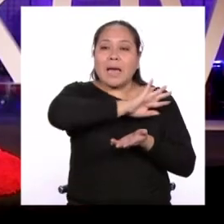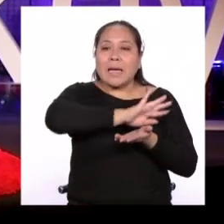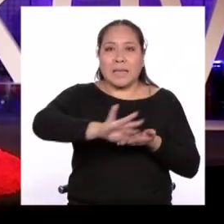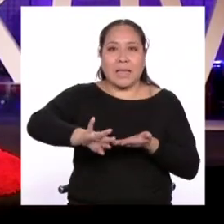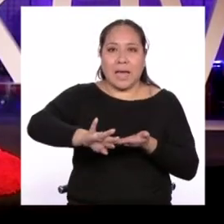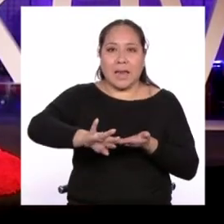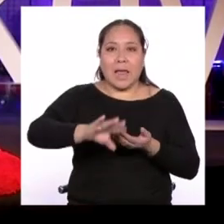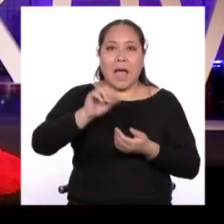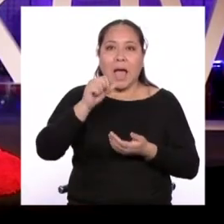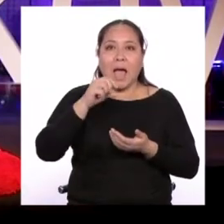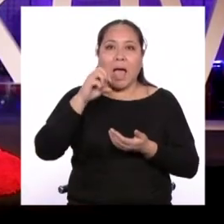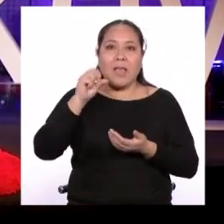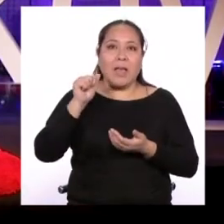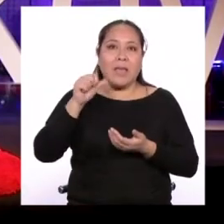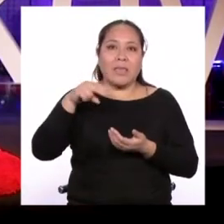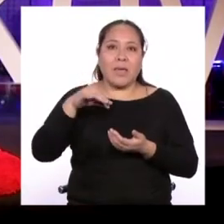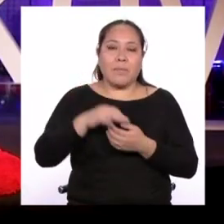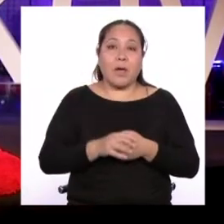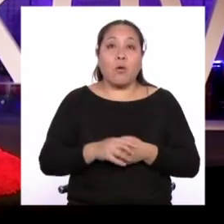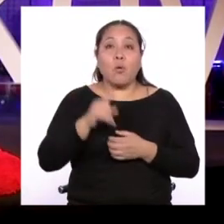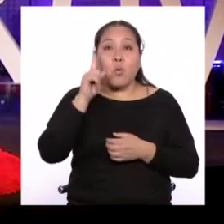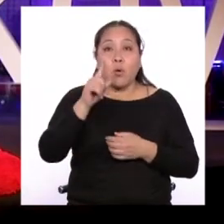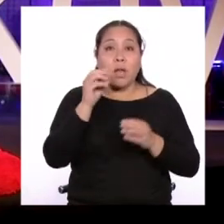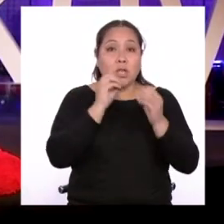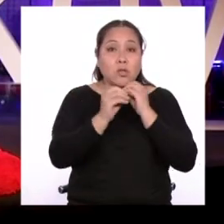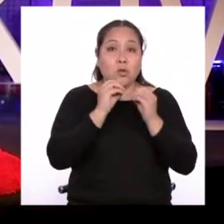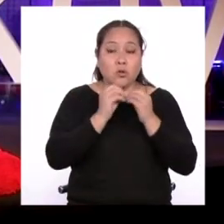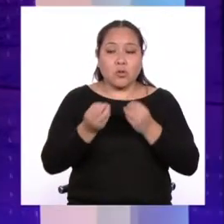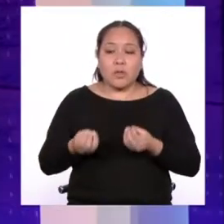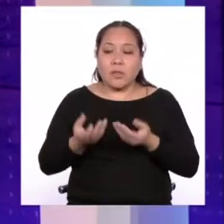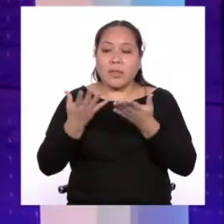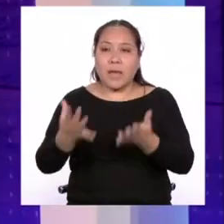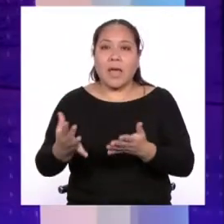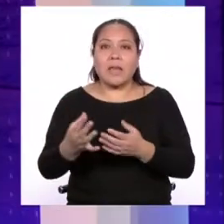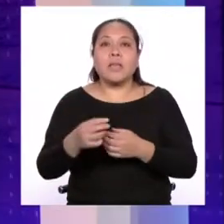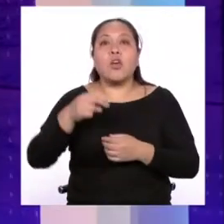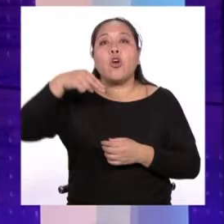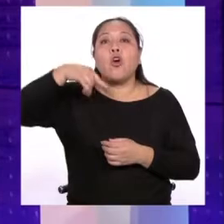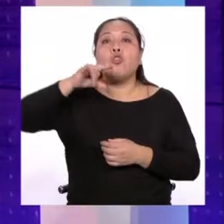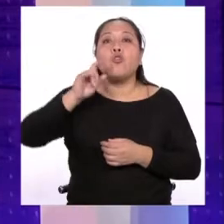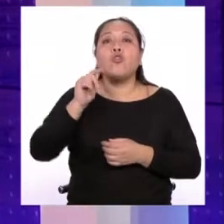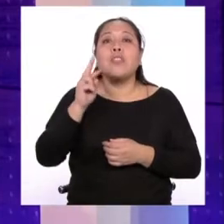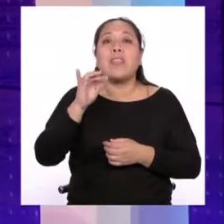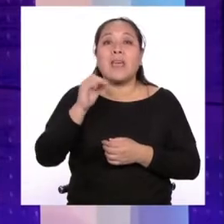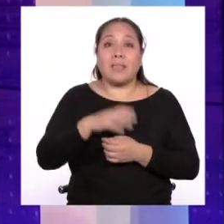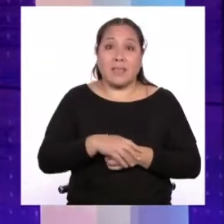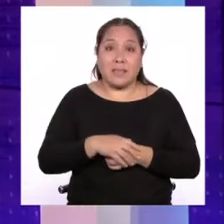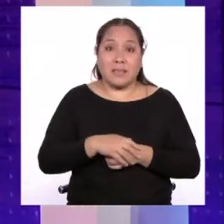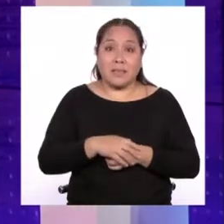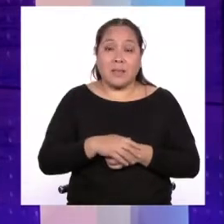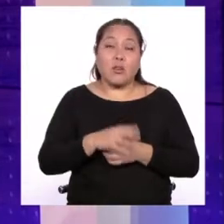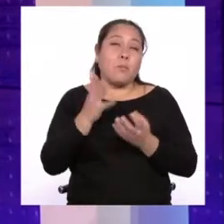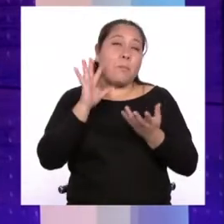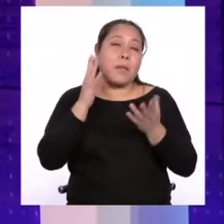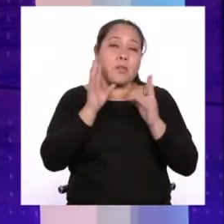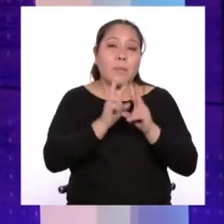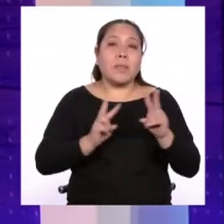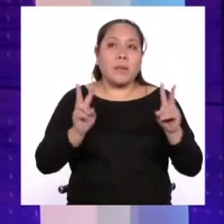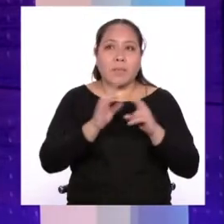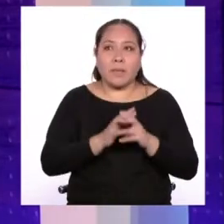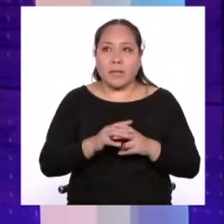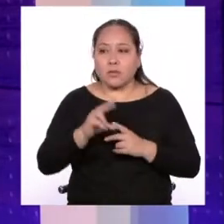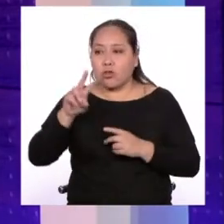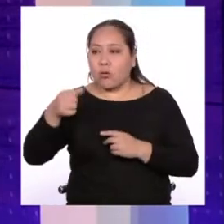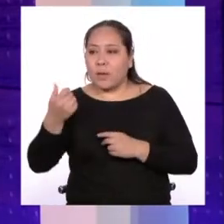principales estrategias es el reparto de multimicronutrientes. Entre el 2015 y 2016 se han